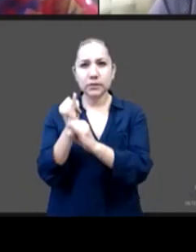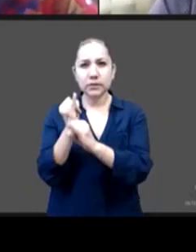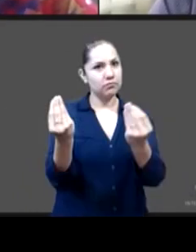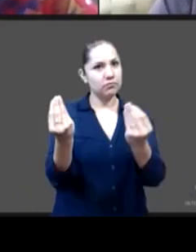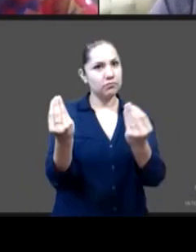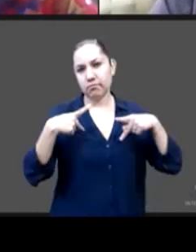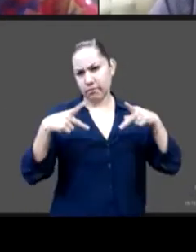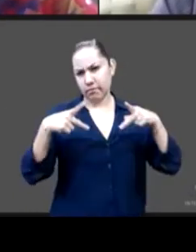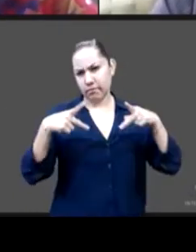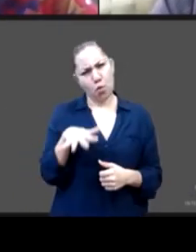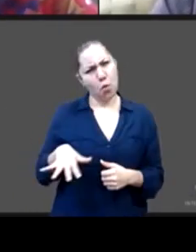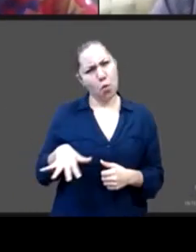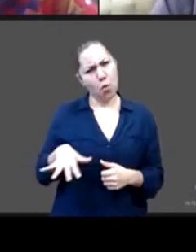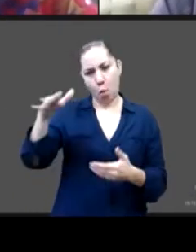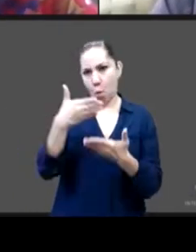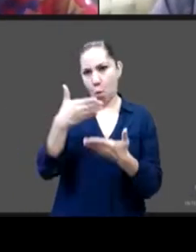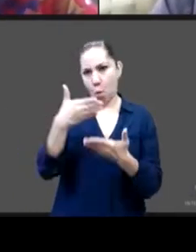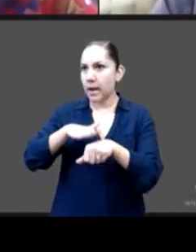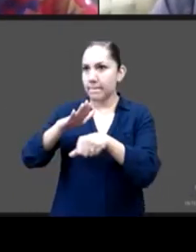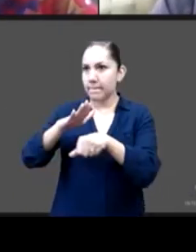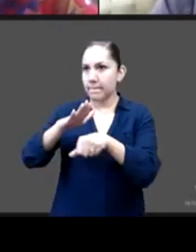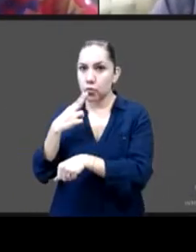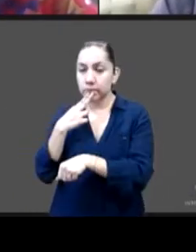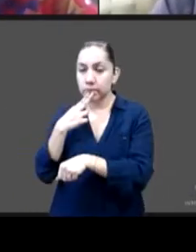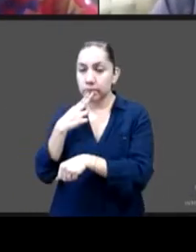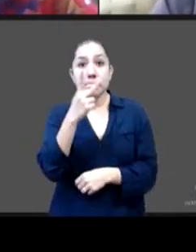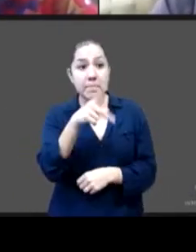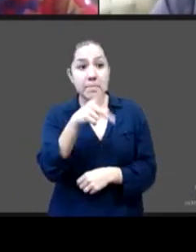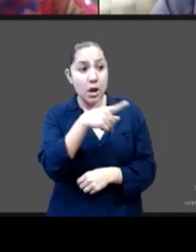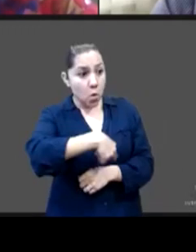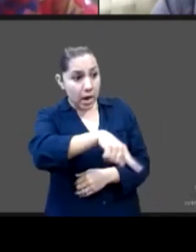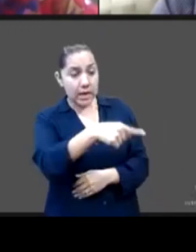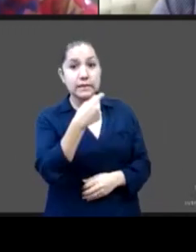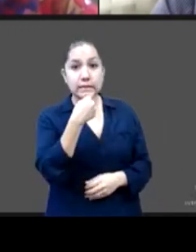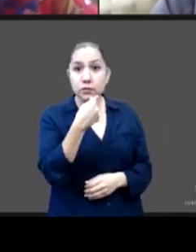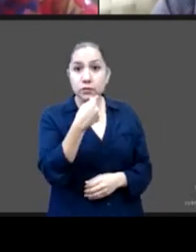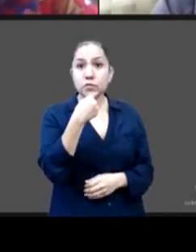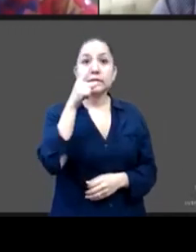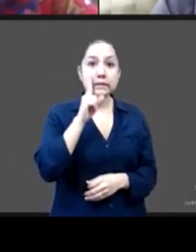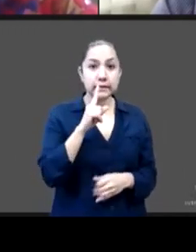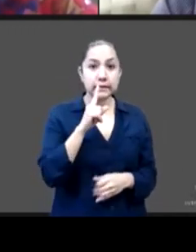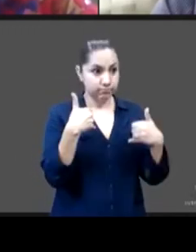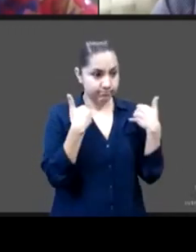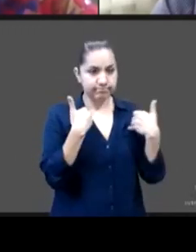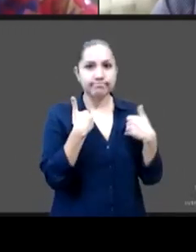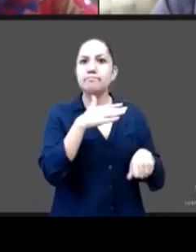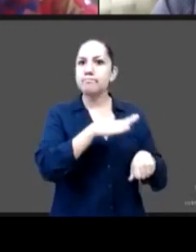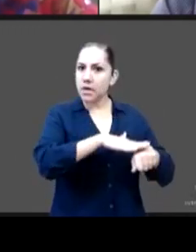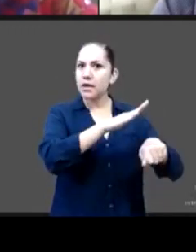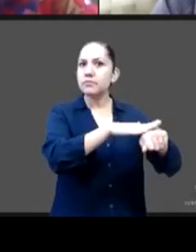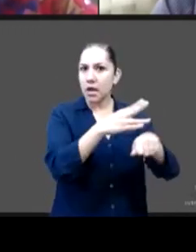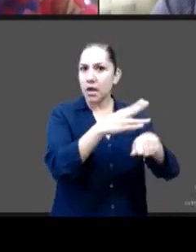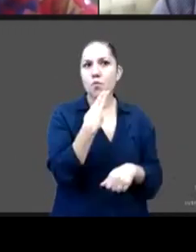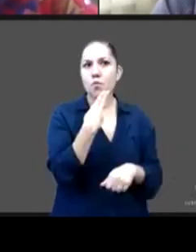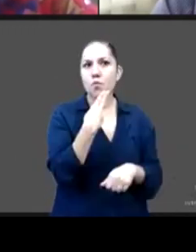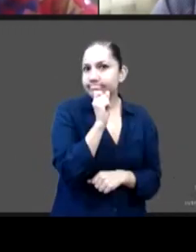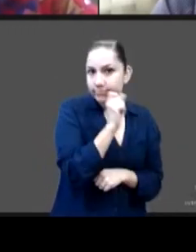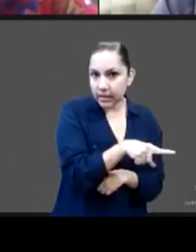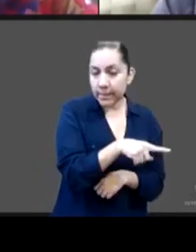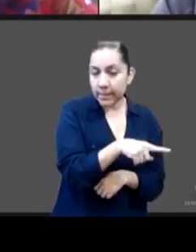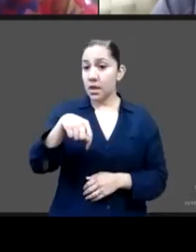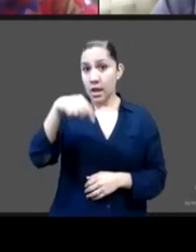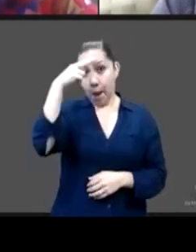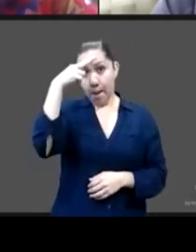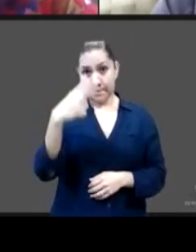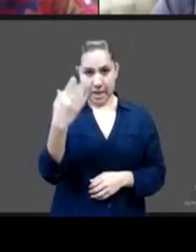niños, niñas y adolescentes en particular. En México teníamos en el año 2000 menos del